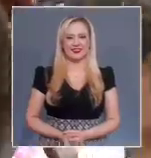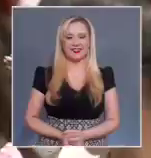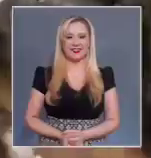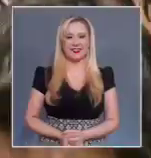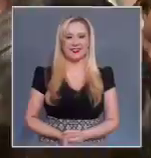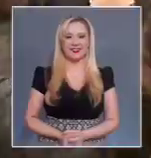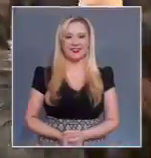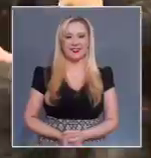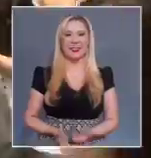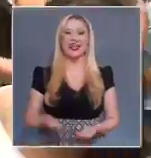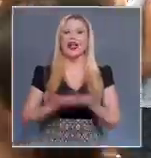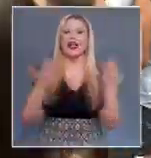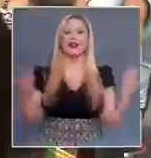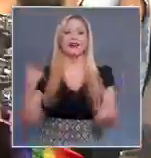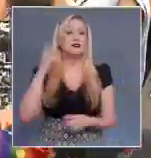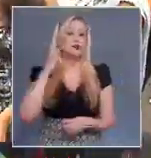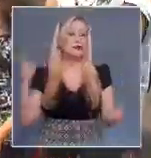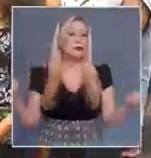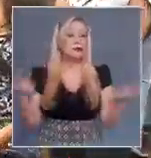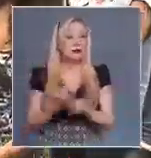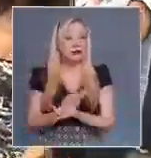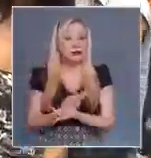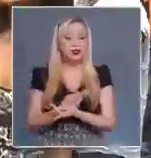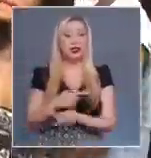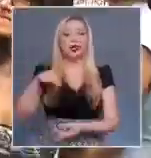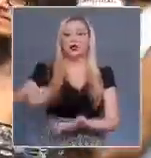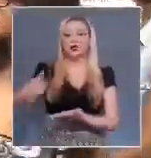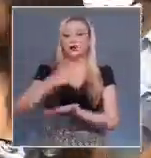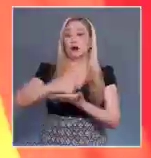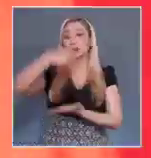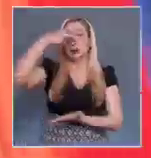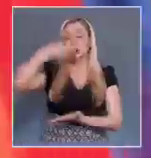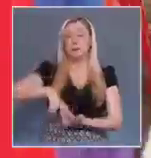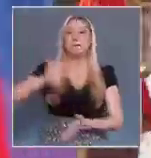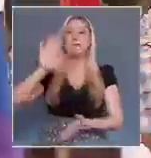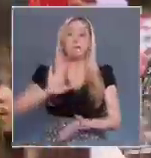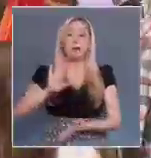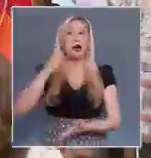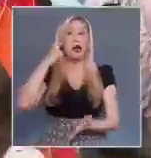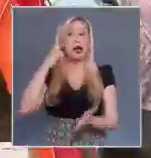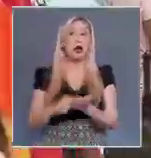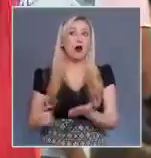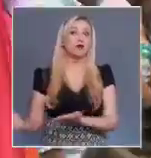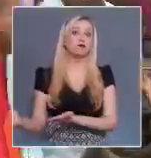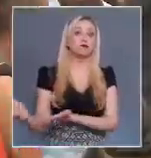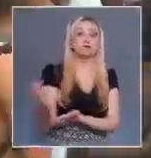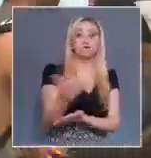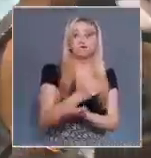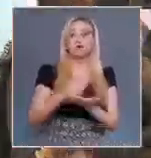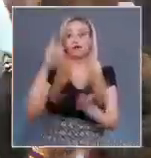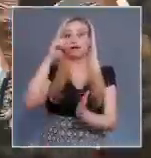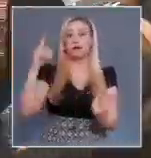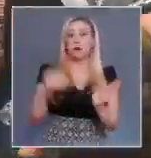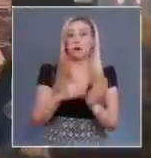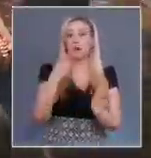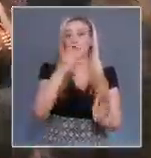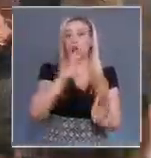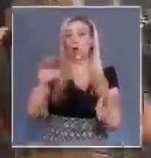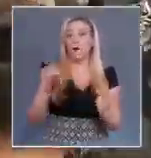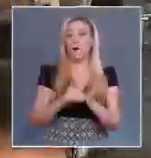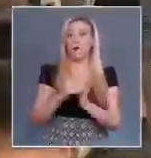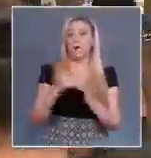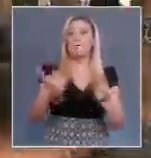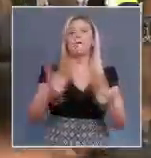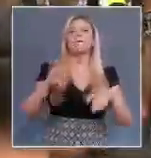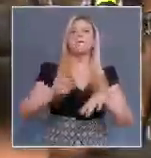Al regresar, la capital del país espera una derrama económica por 1.200 millones de pesos con motivo de la Marcha